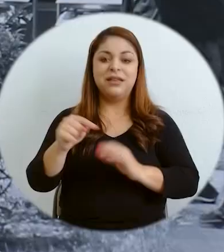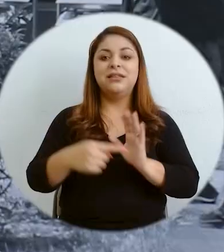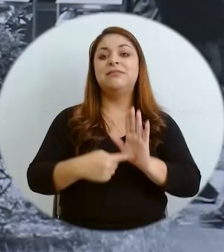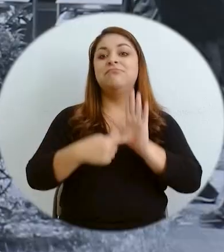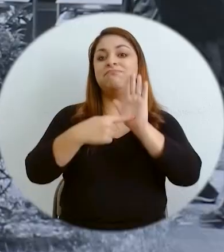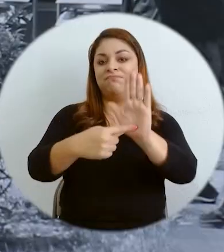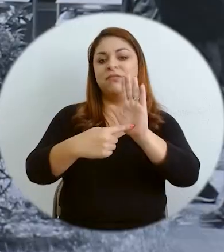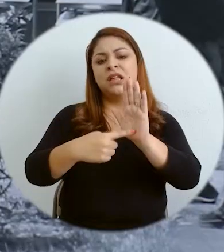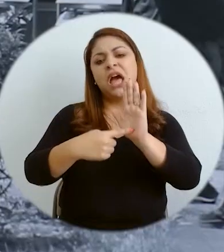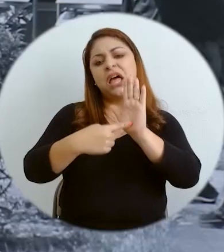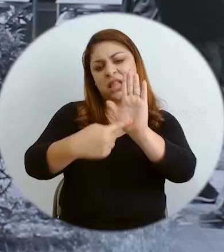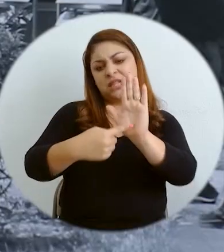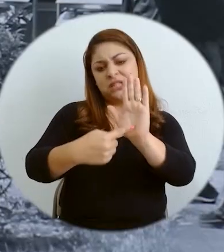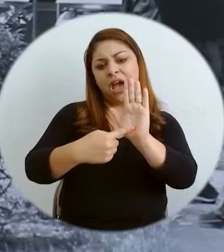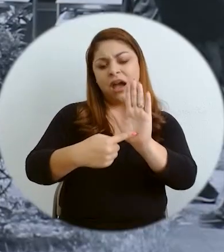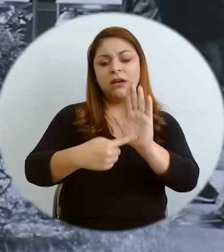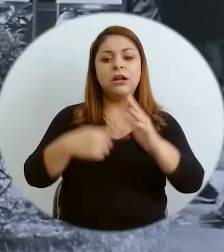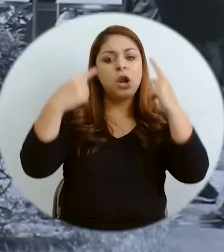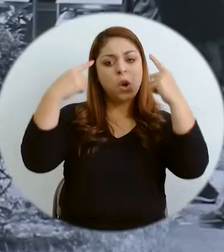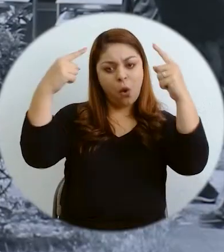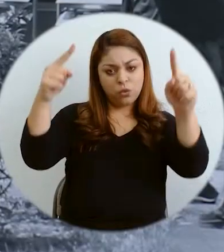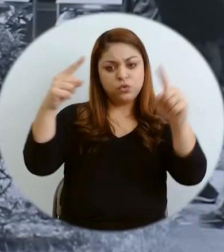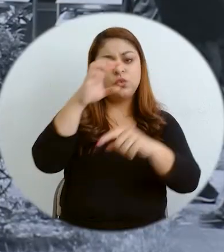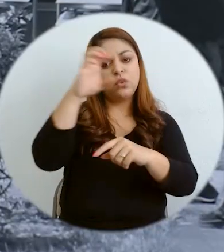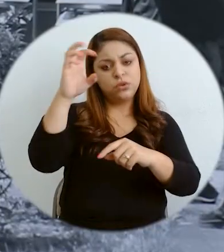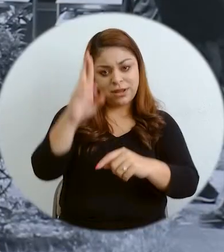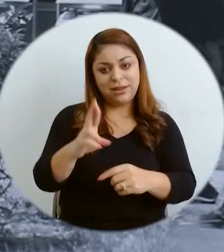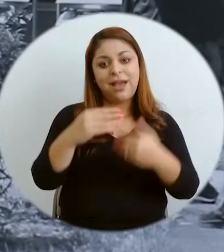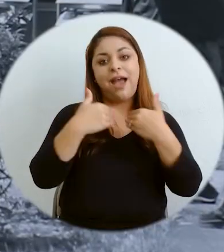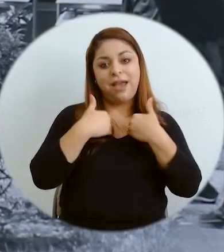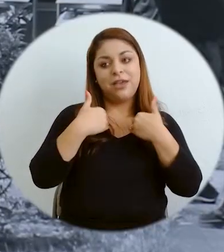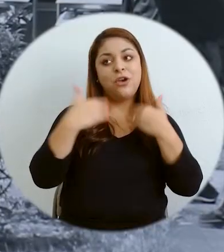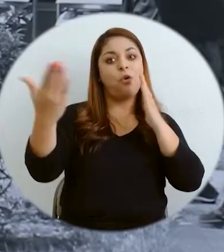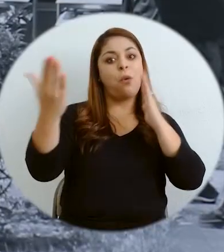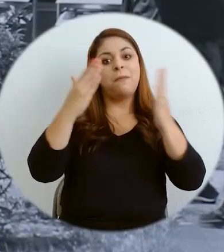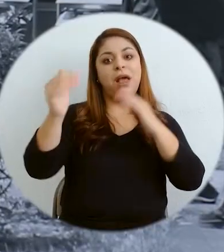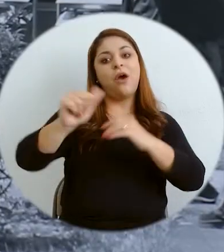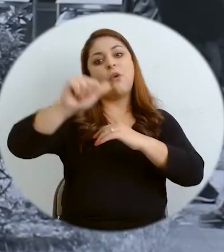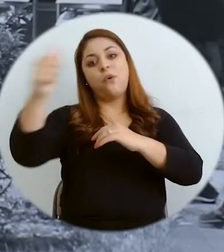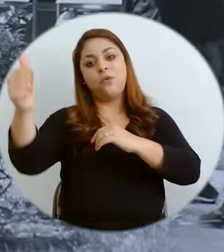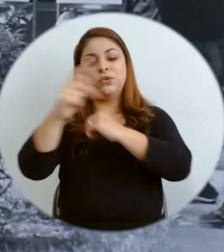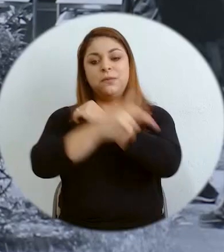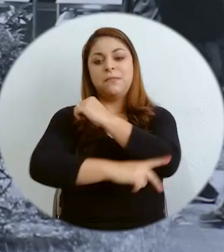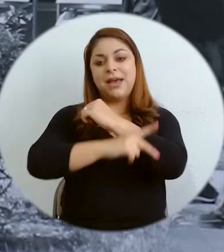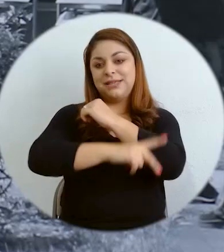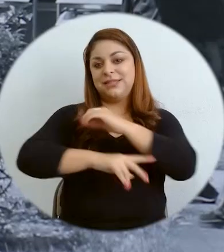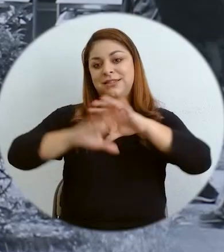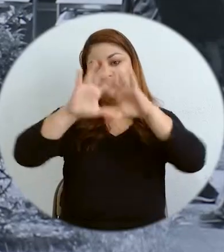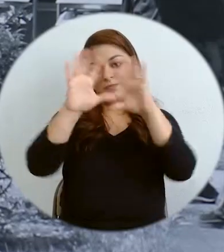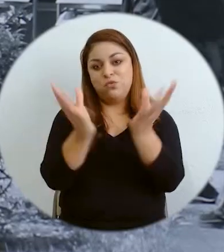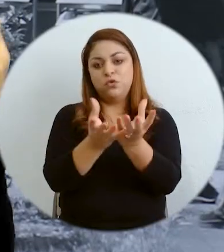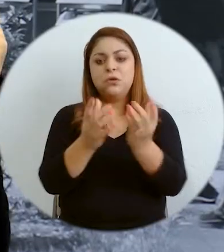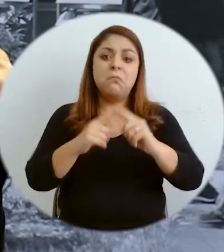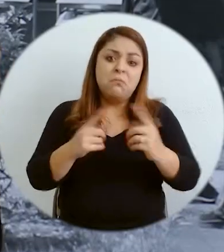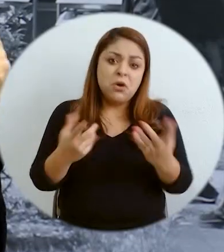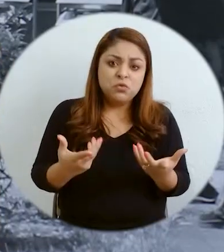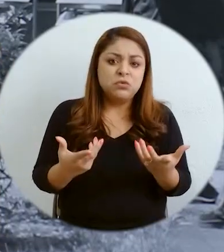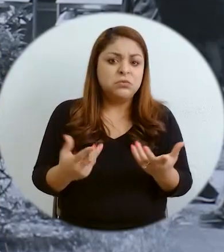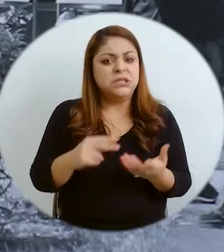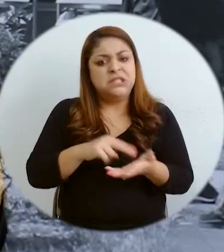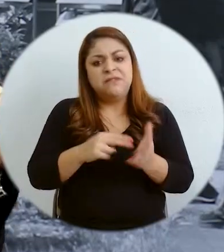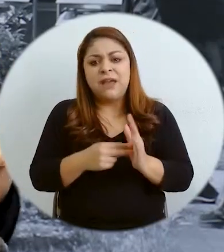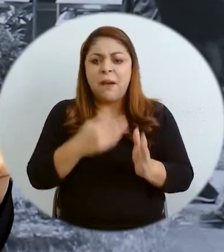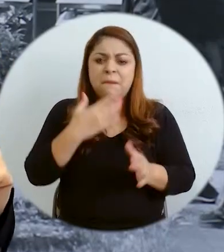todavía tiene Costa Rica a pesar de esta crisis en materia educativa comparada con otras naciones del continente. Entonces es ahí donde una